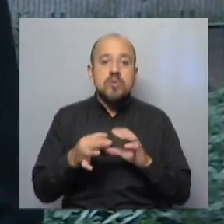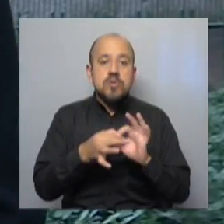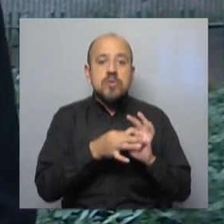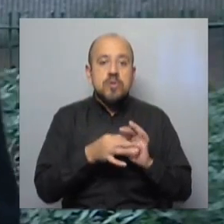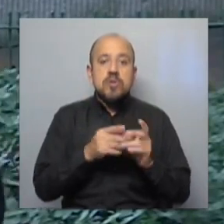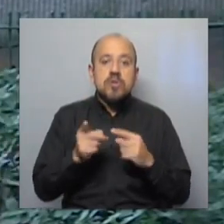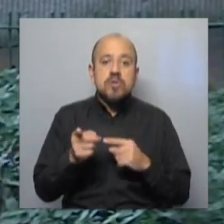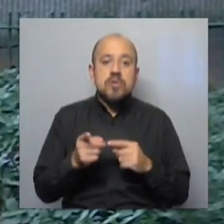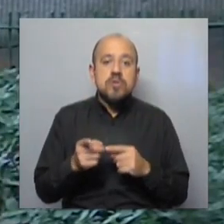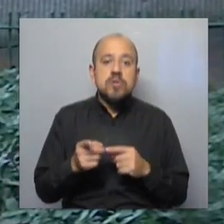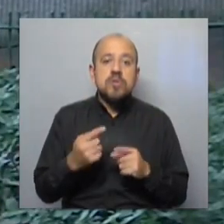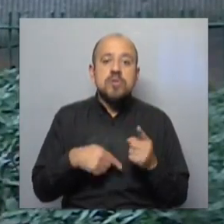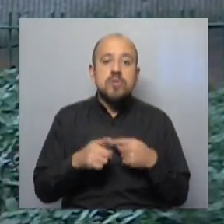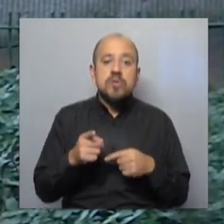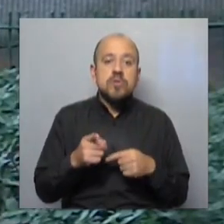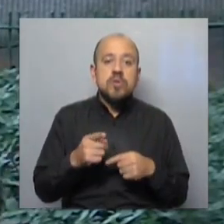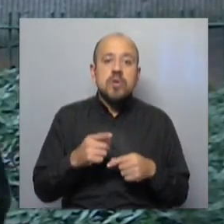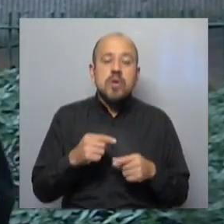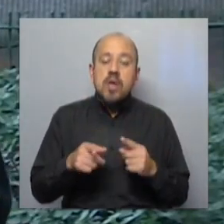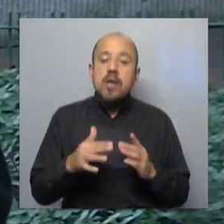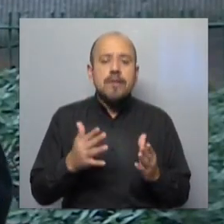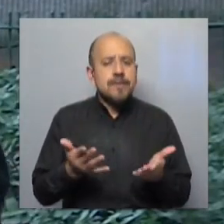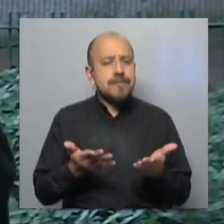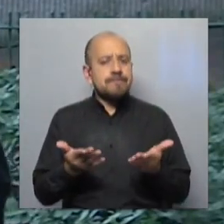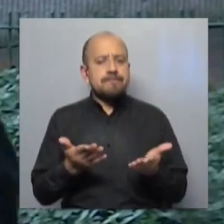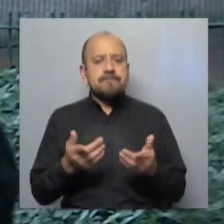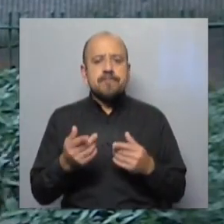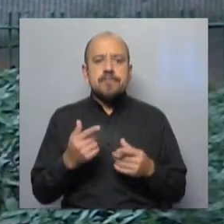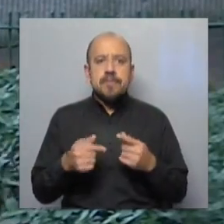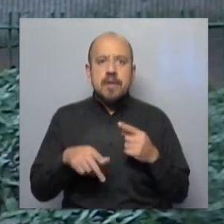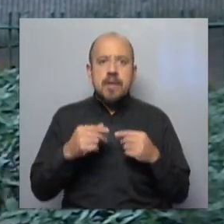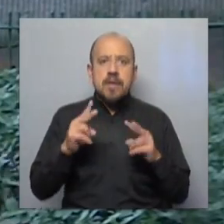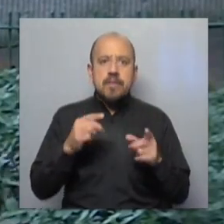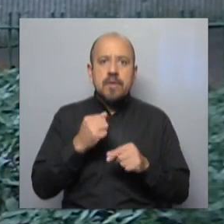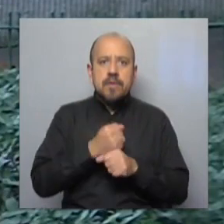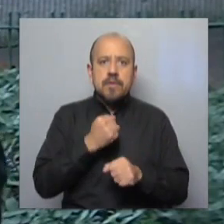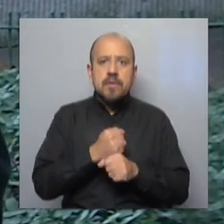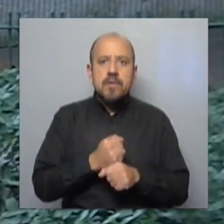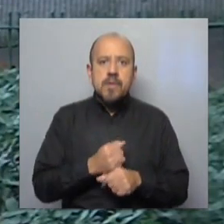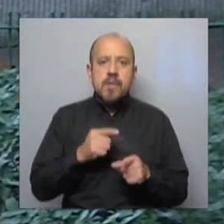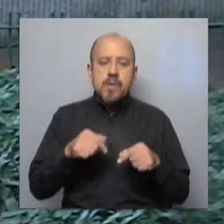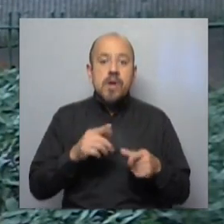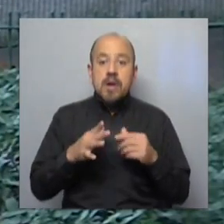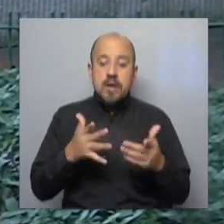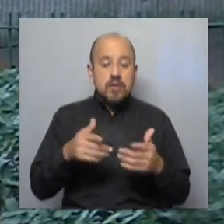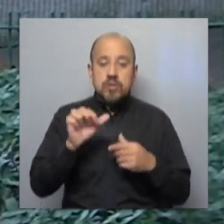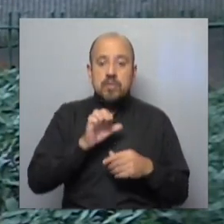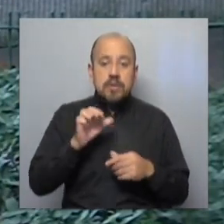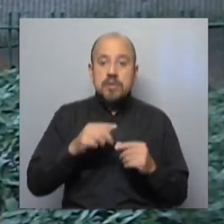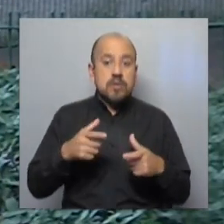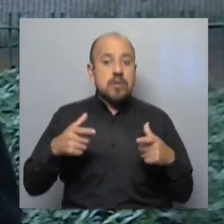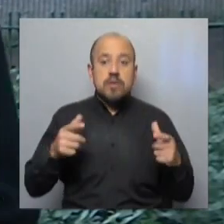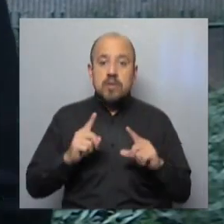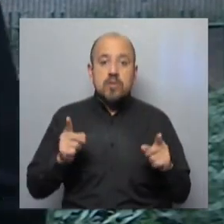están suministrando la pieza entonces es sensible a la afectación de mano de obra en este caso no es una empresa grande es una